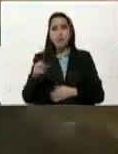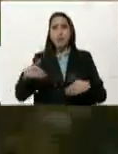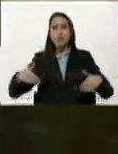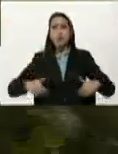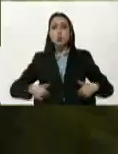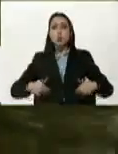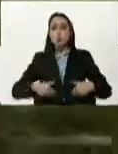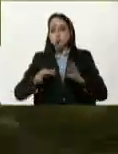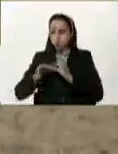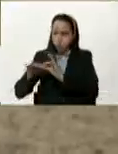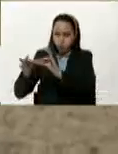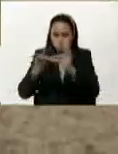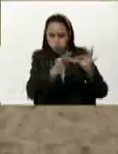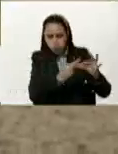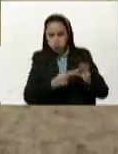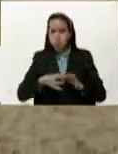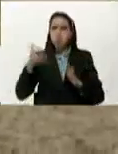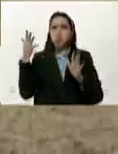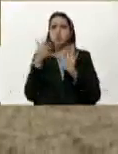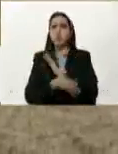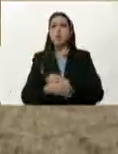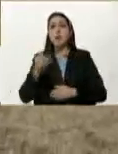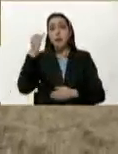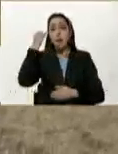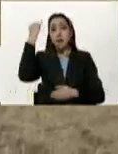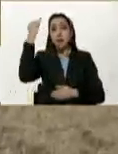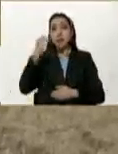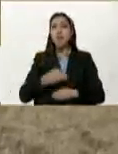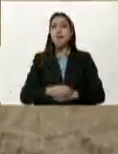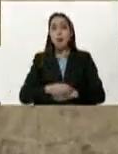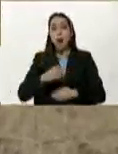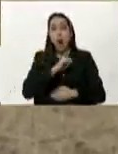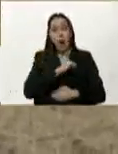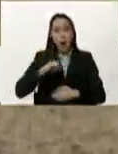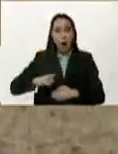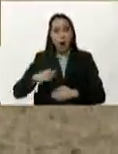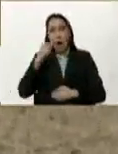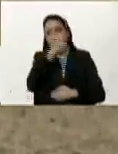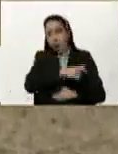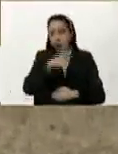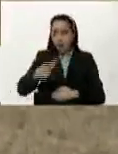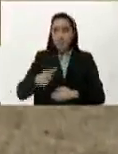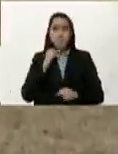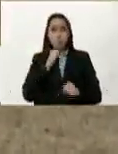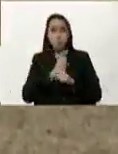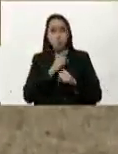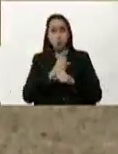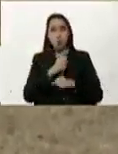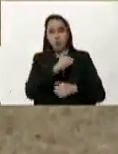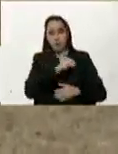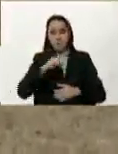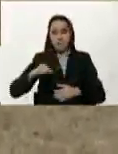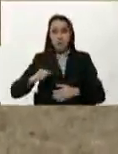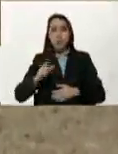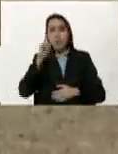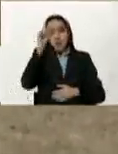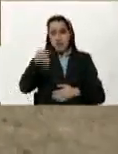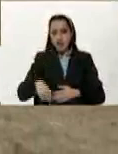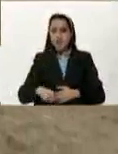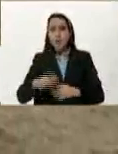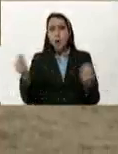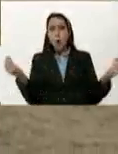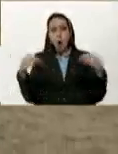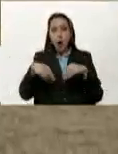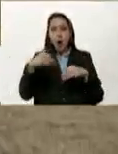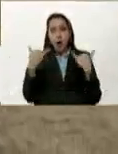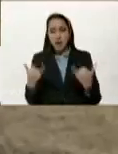entre la iniciativa privada los productores privados y productores organizados acá